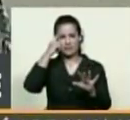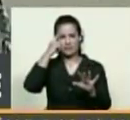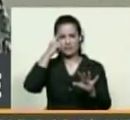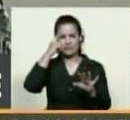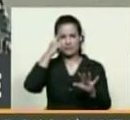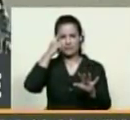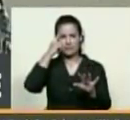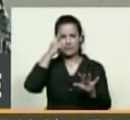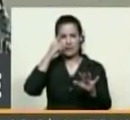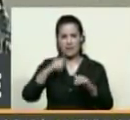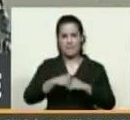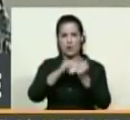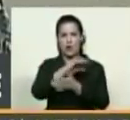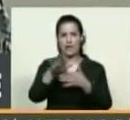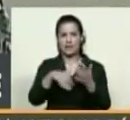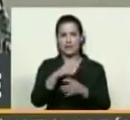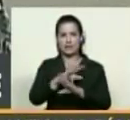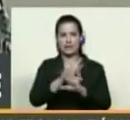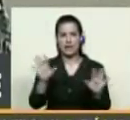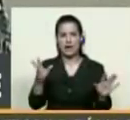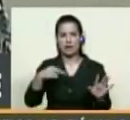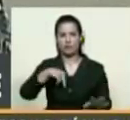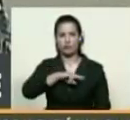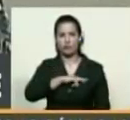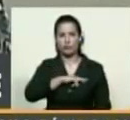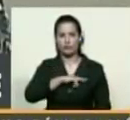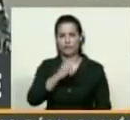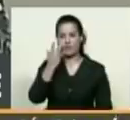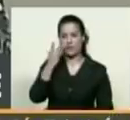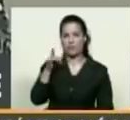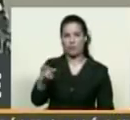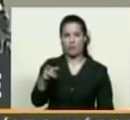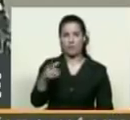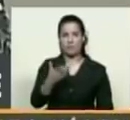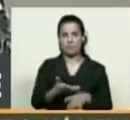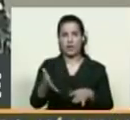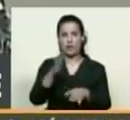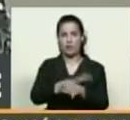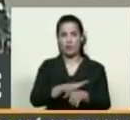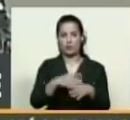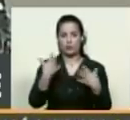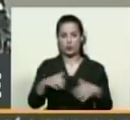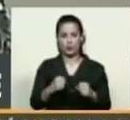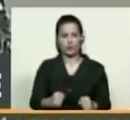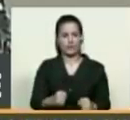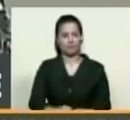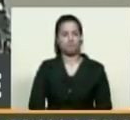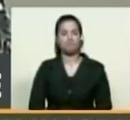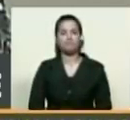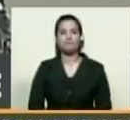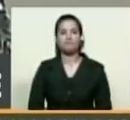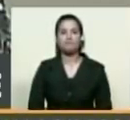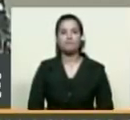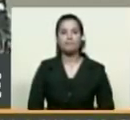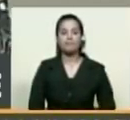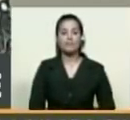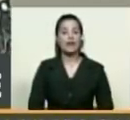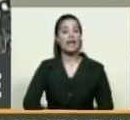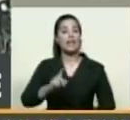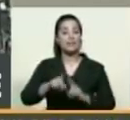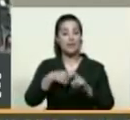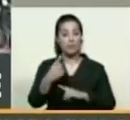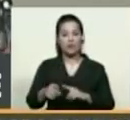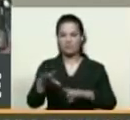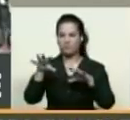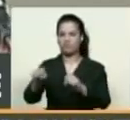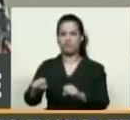esa violencia que ya veníamos tomando señal se hizo cruenta. Comenzamos con la toma de los centros de